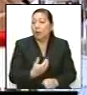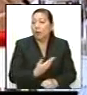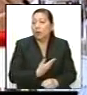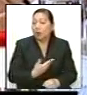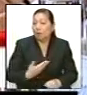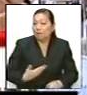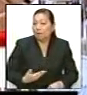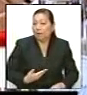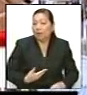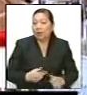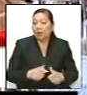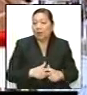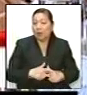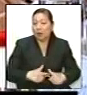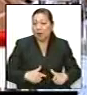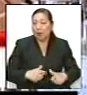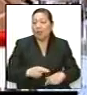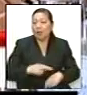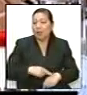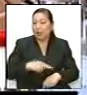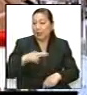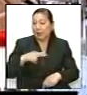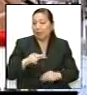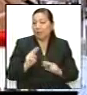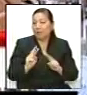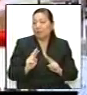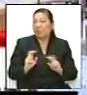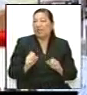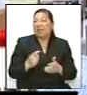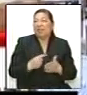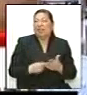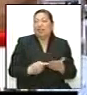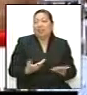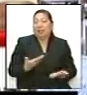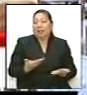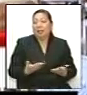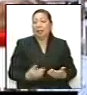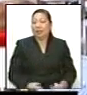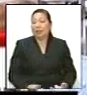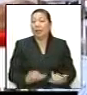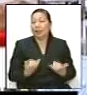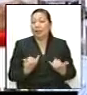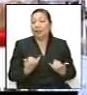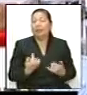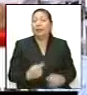gobiernos locales y regionales. Habría que ver qué está pasando allí.